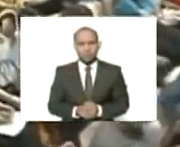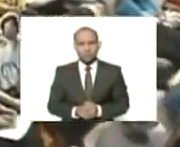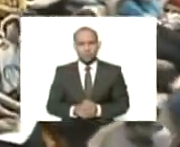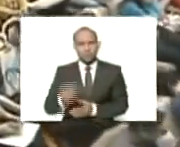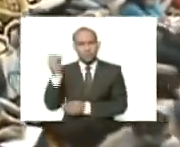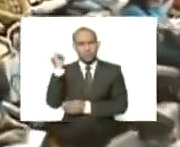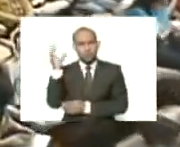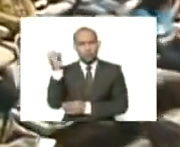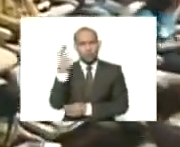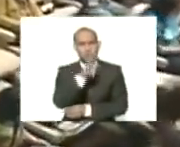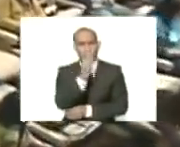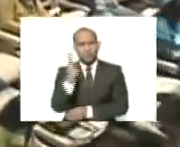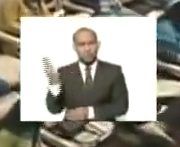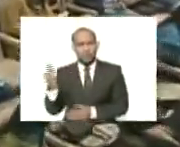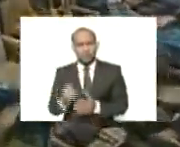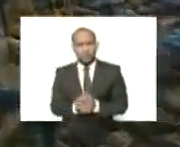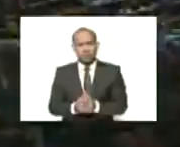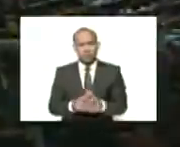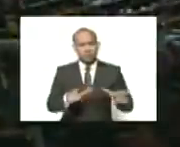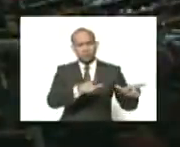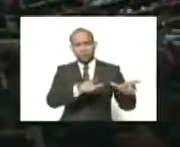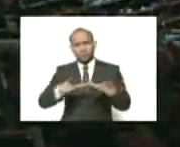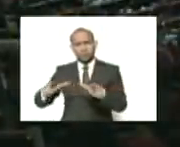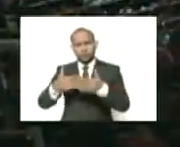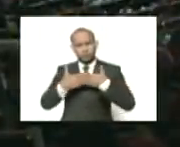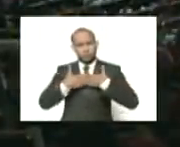Congreso Bicentenario ya se ha activado.